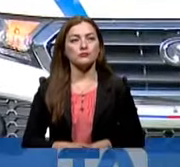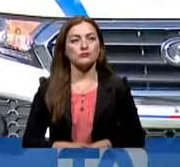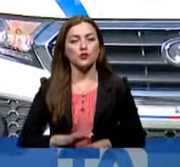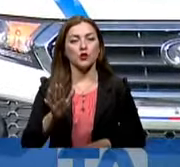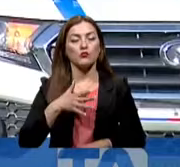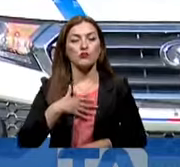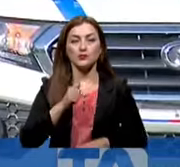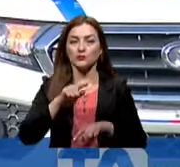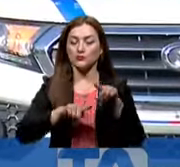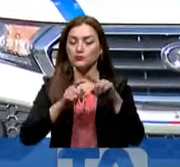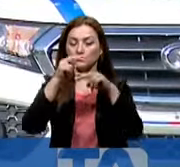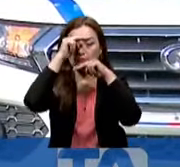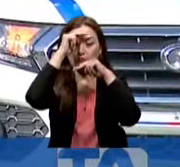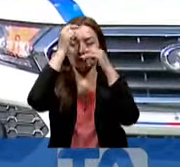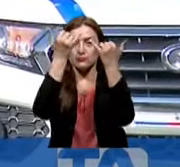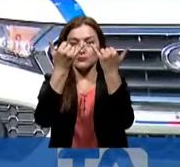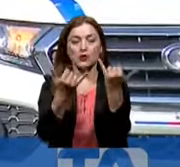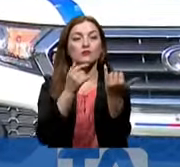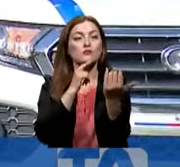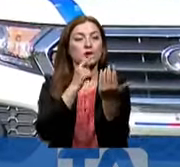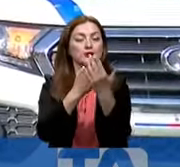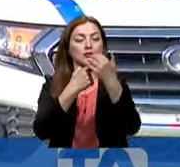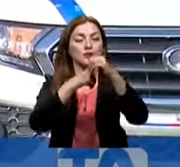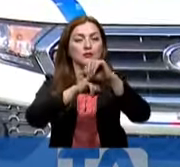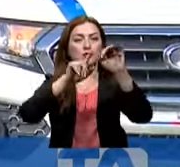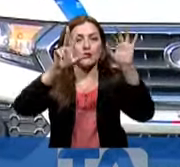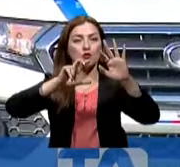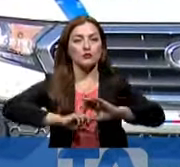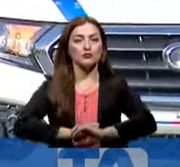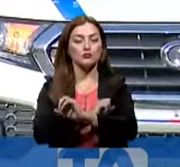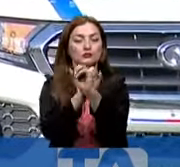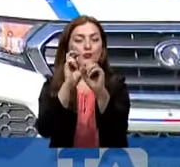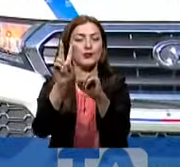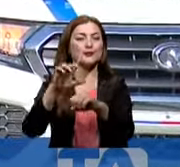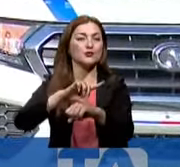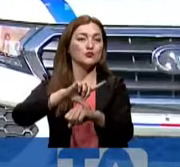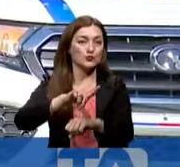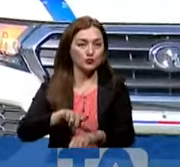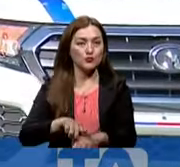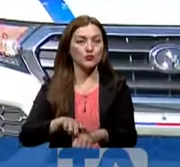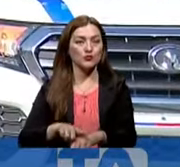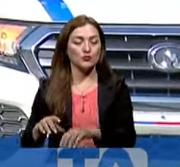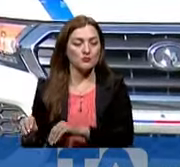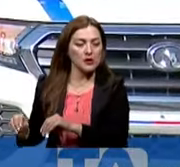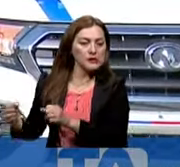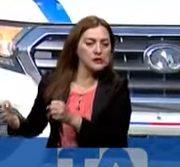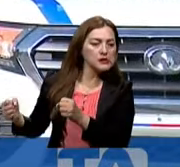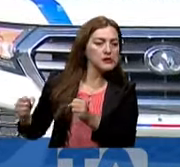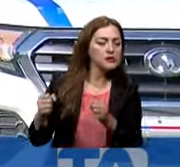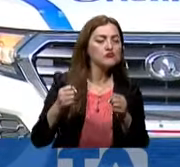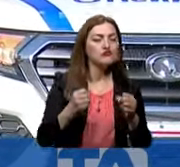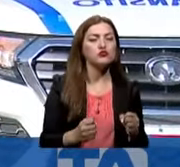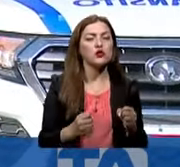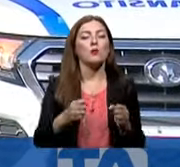Hola, ¿qué tal, Andrea? Amigos televidentes, muy buenos días. Es así, cuando son las 8 de la mañana con 25 minutos nos hemos trasladado hasta la parroquia